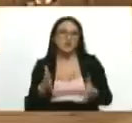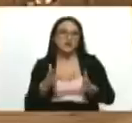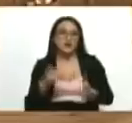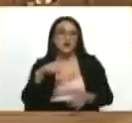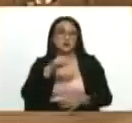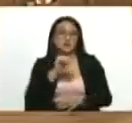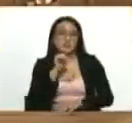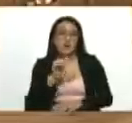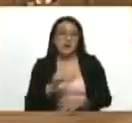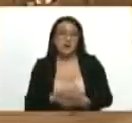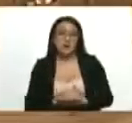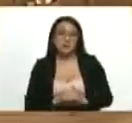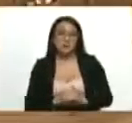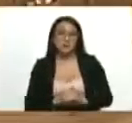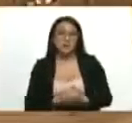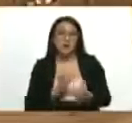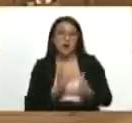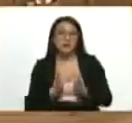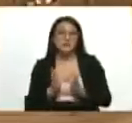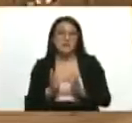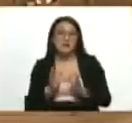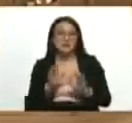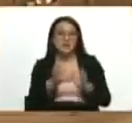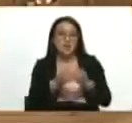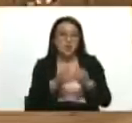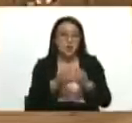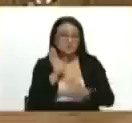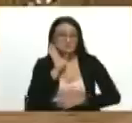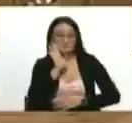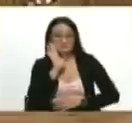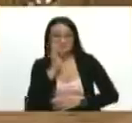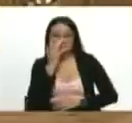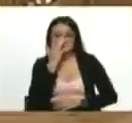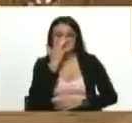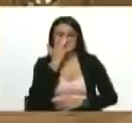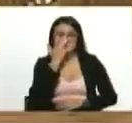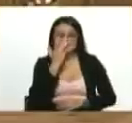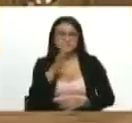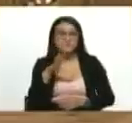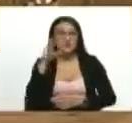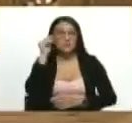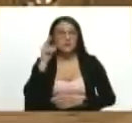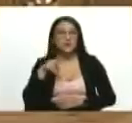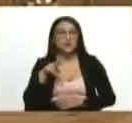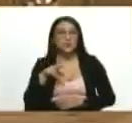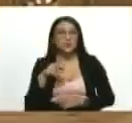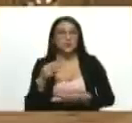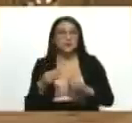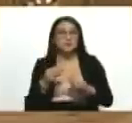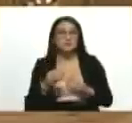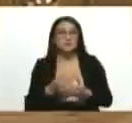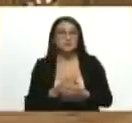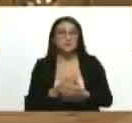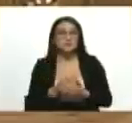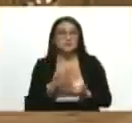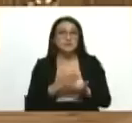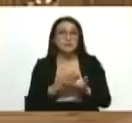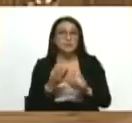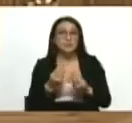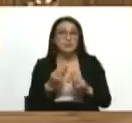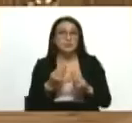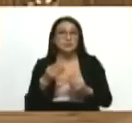malos, organizando conspiraciones. Jorge, no aprendieron nunca a conspirar. Bueno, siempre muchos de